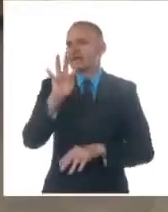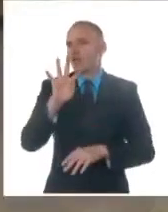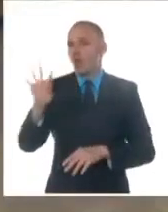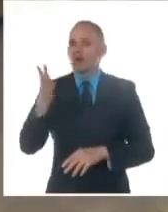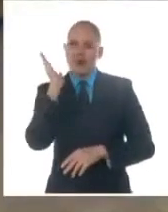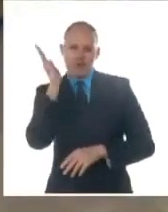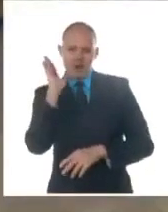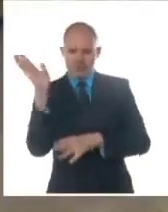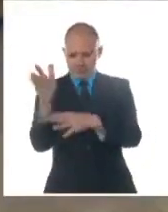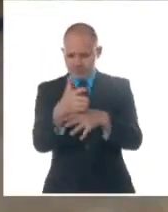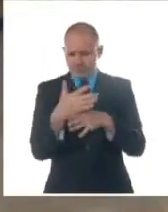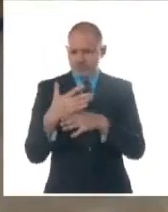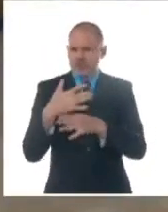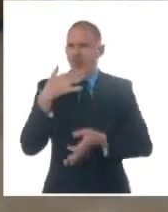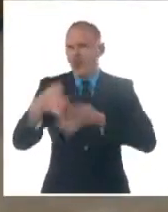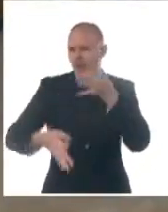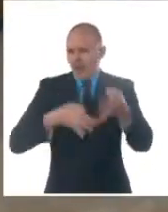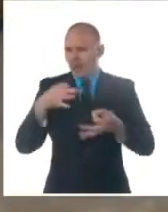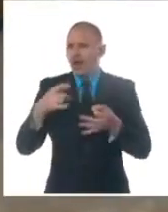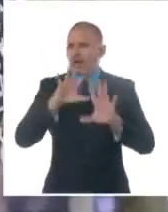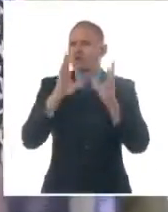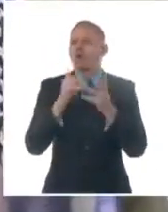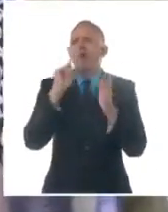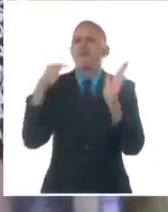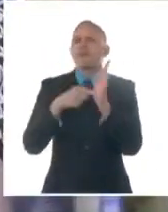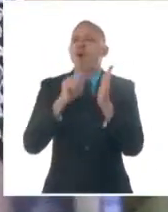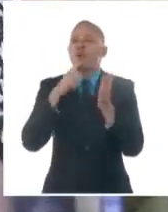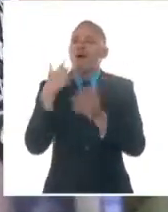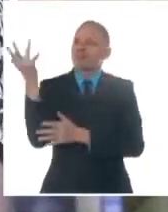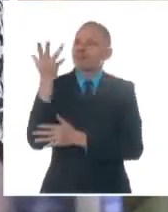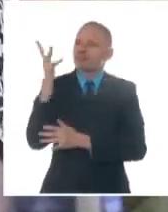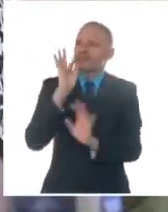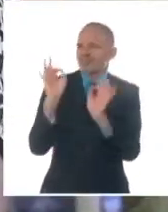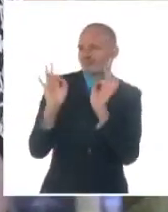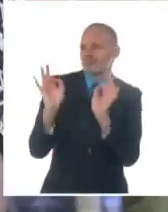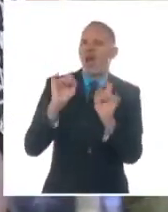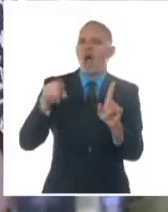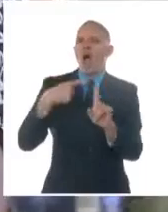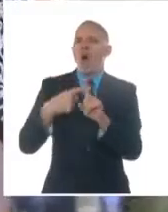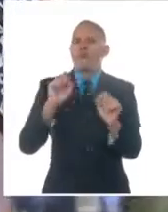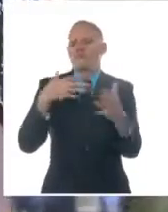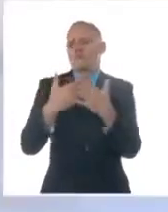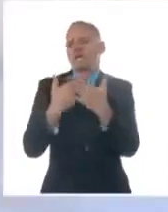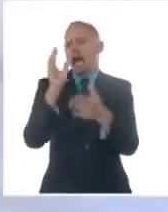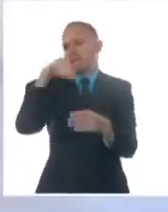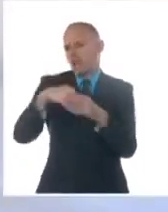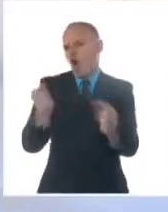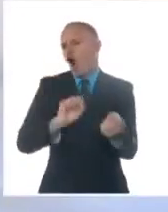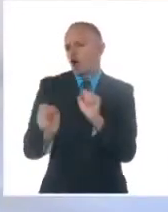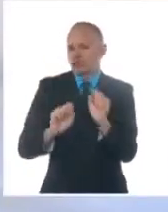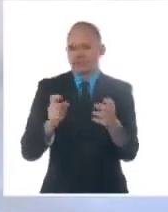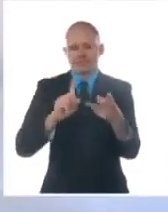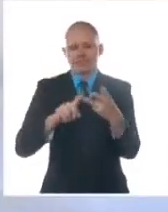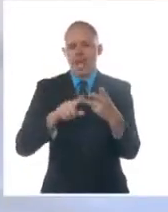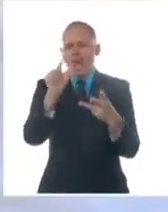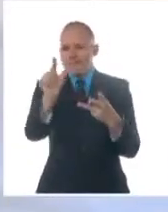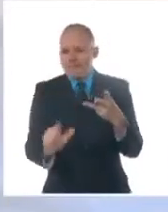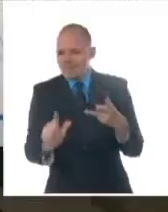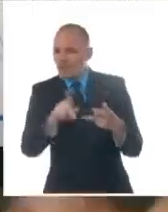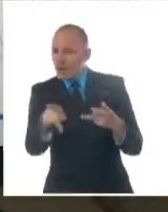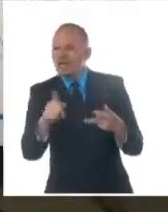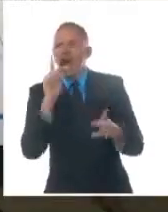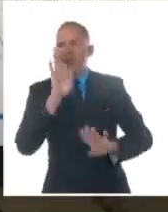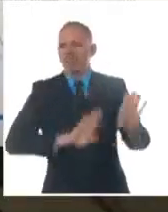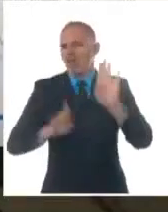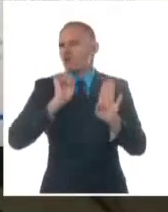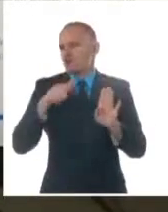ponencias vinculadas a la calidad, medio ambiente, gestión empresarial, protección al consumidor y